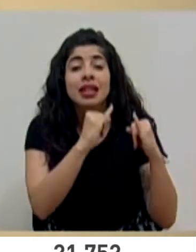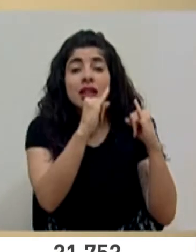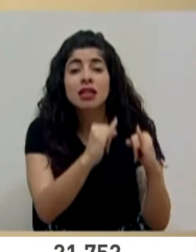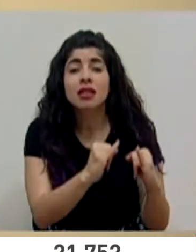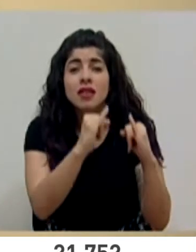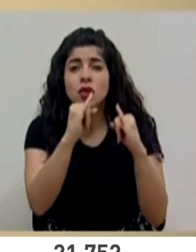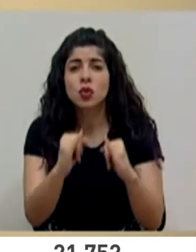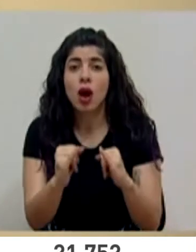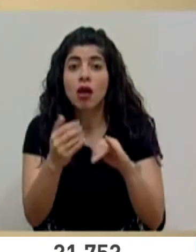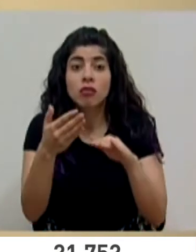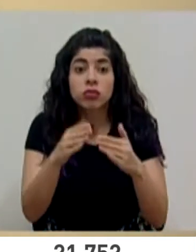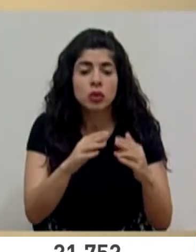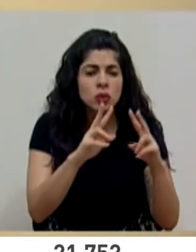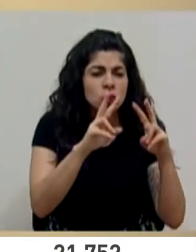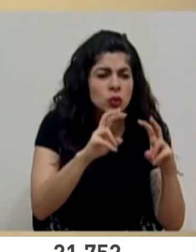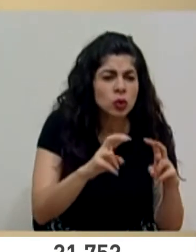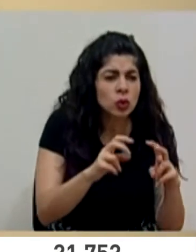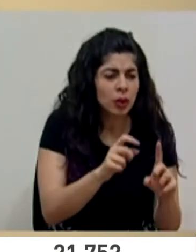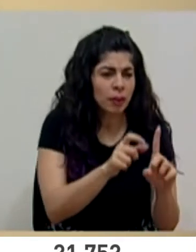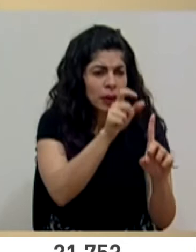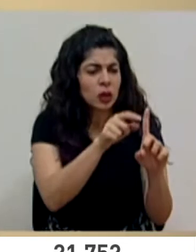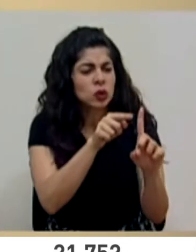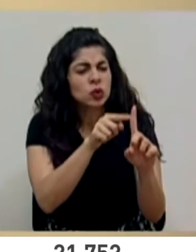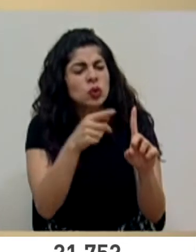individualmente, ¿verdad? Viendo factores de riesgo,